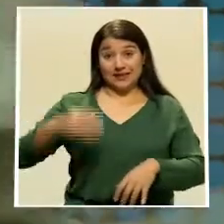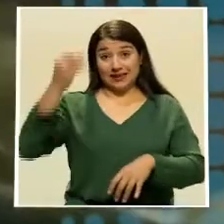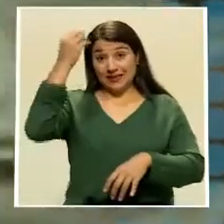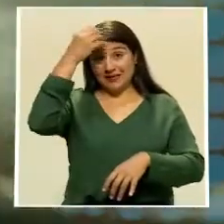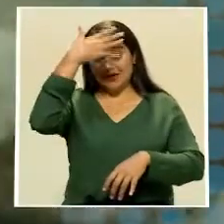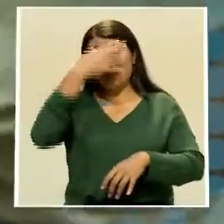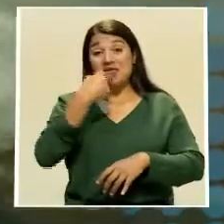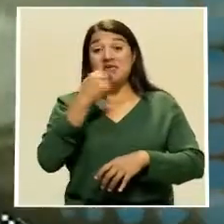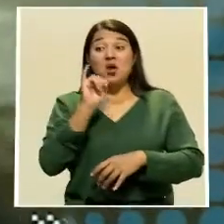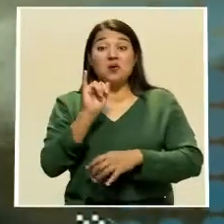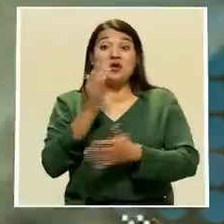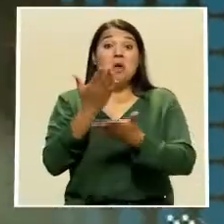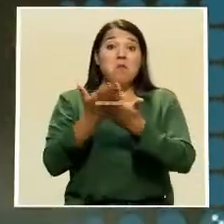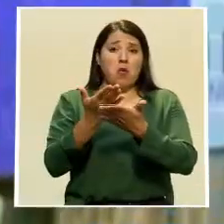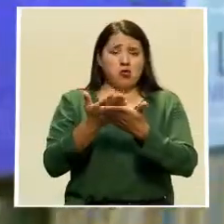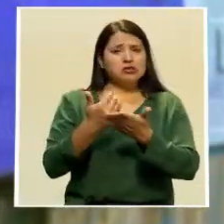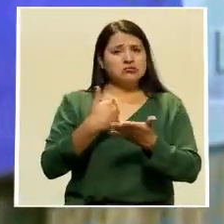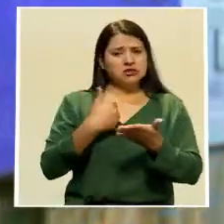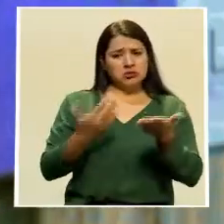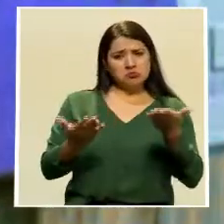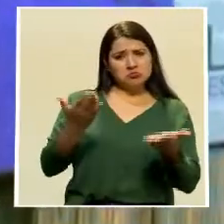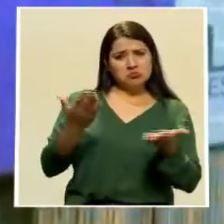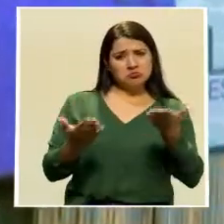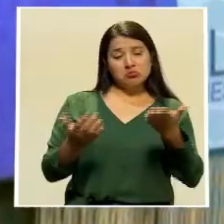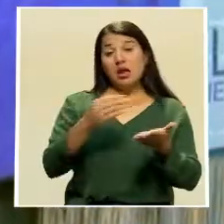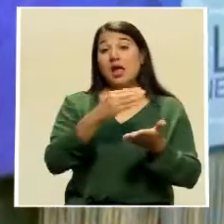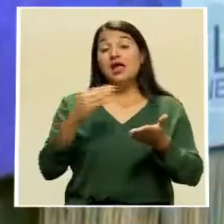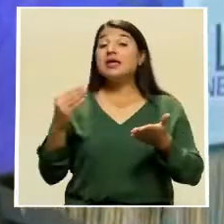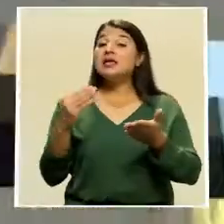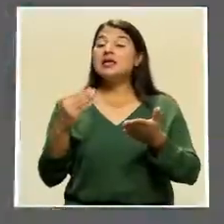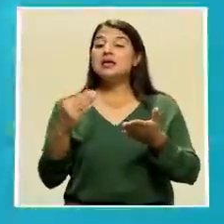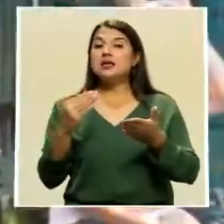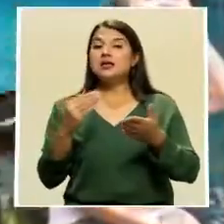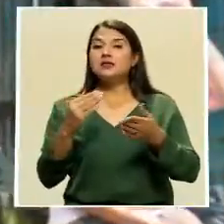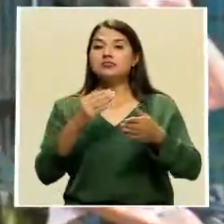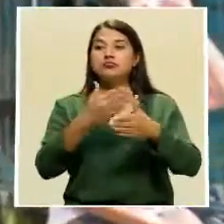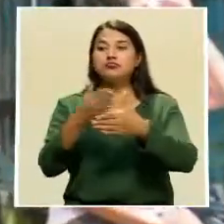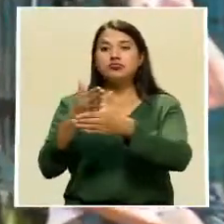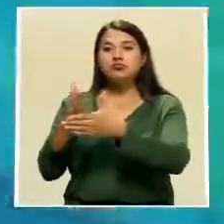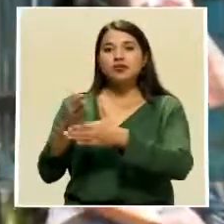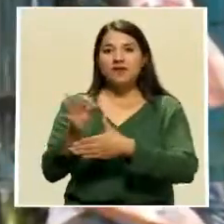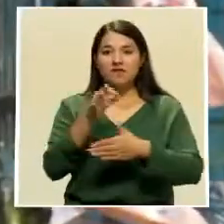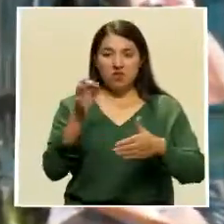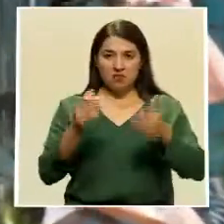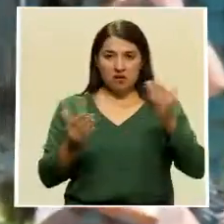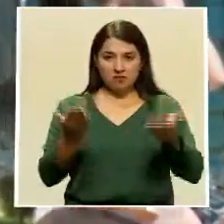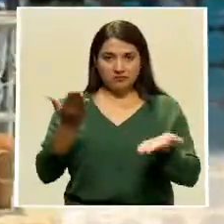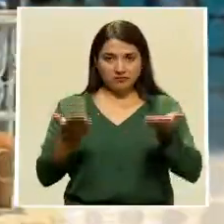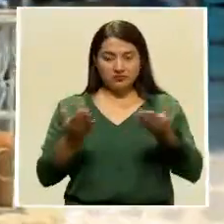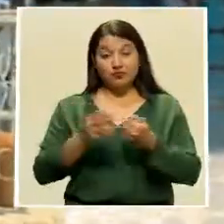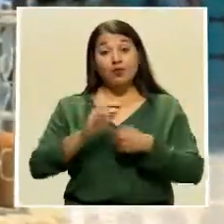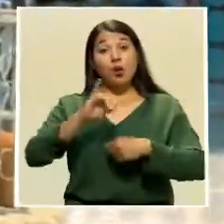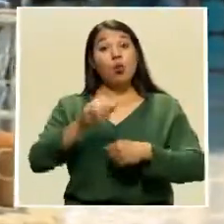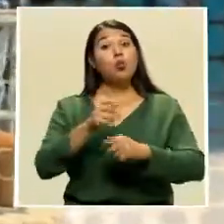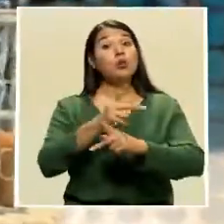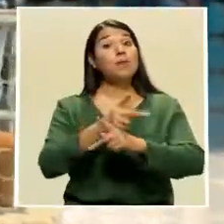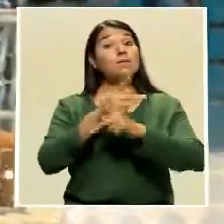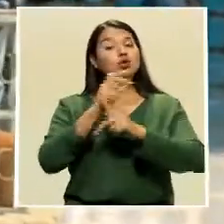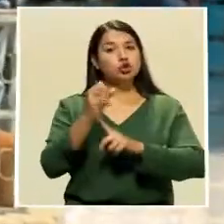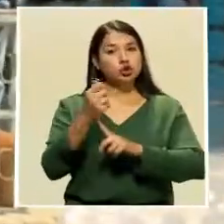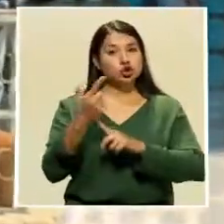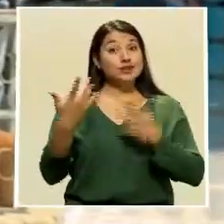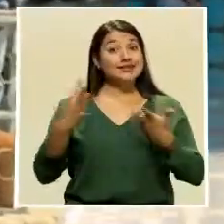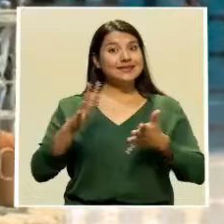calificó como una propuesta balanceada que reparte las cargas. La Junta de Protección Social